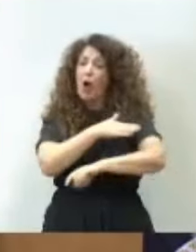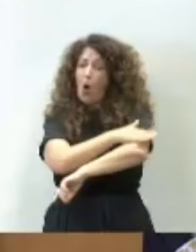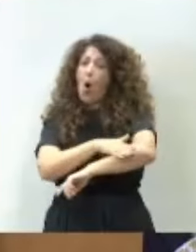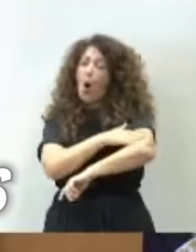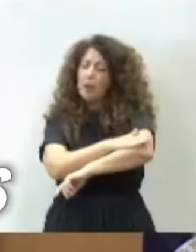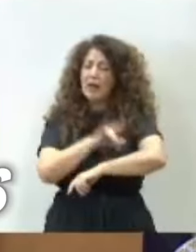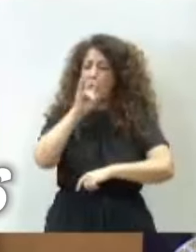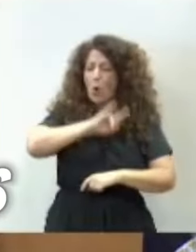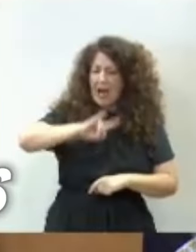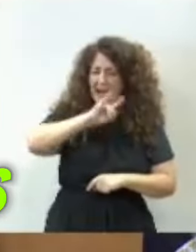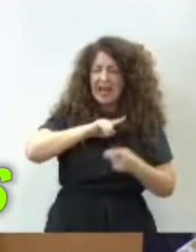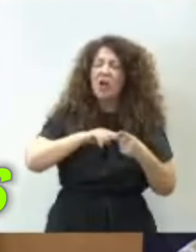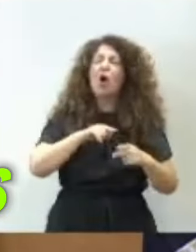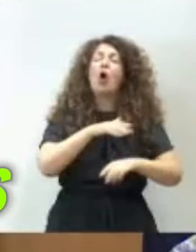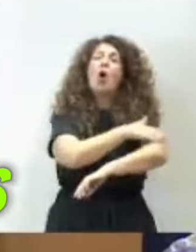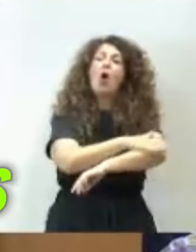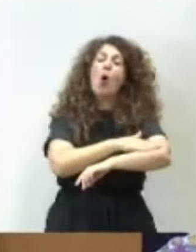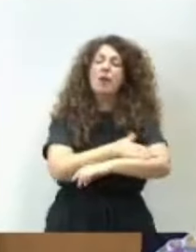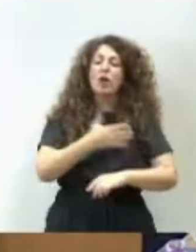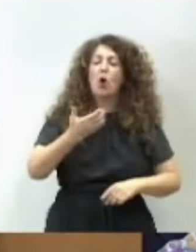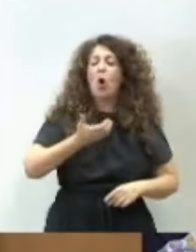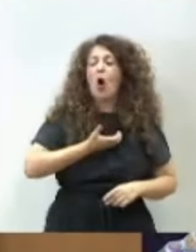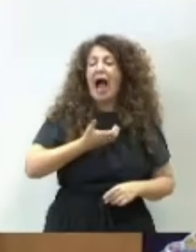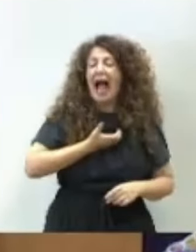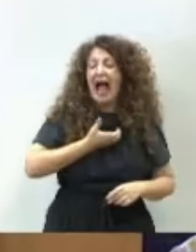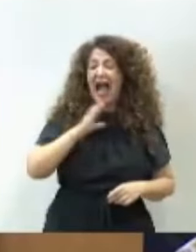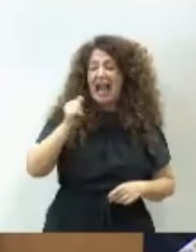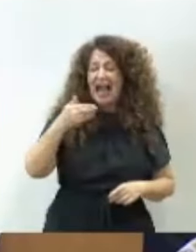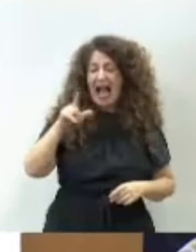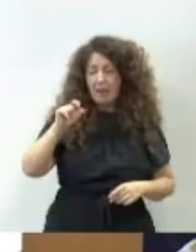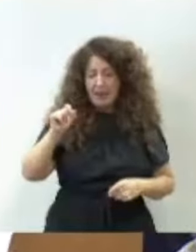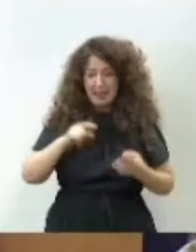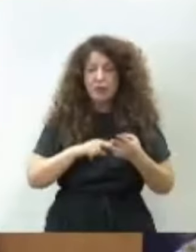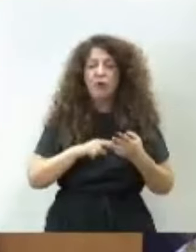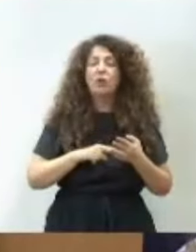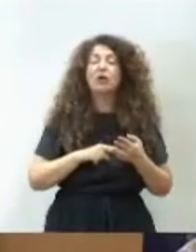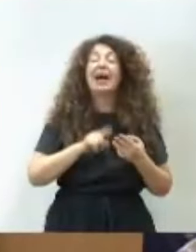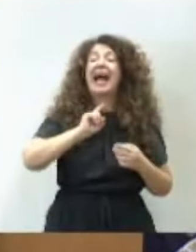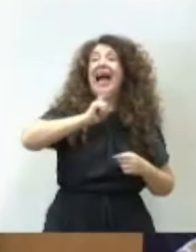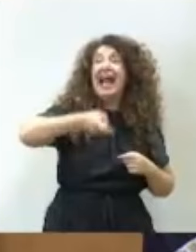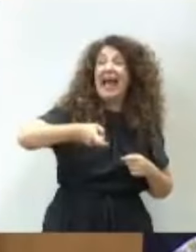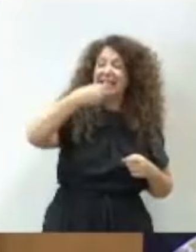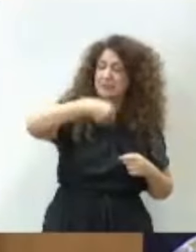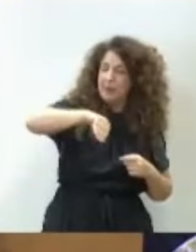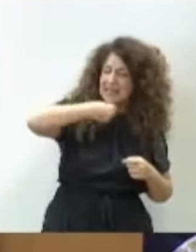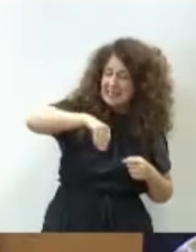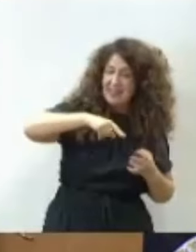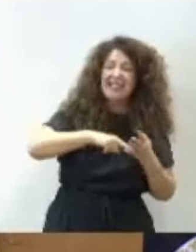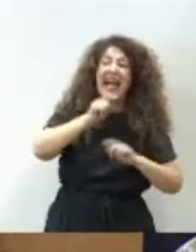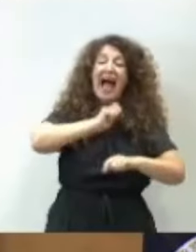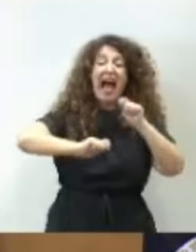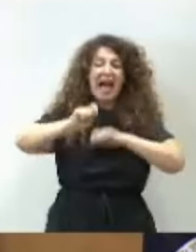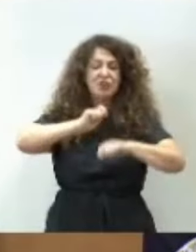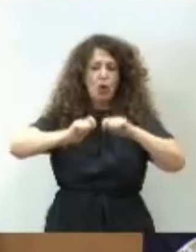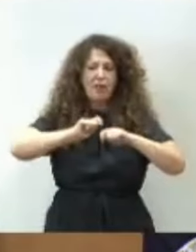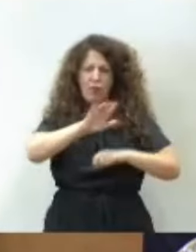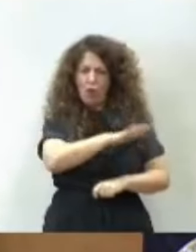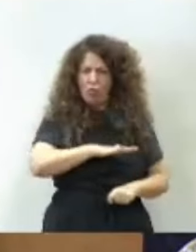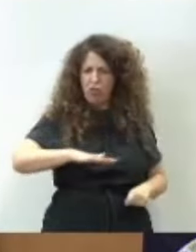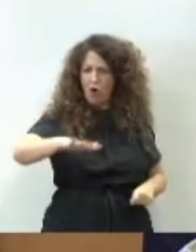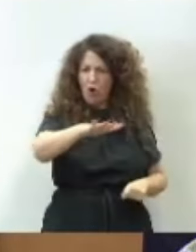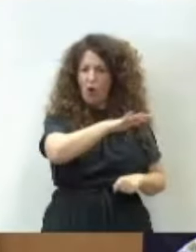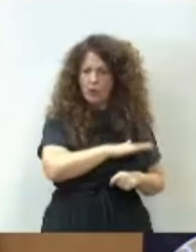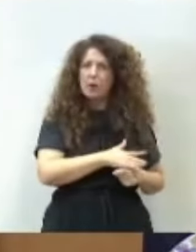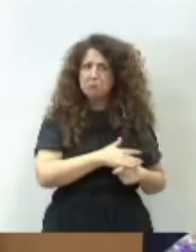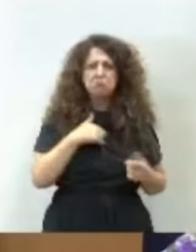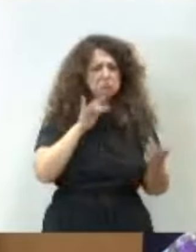Canarias, el Gobierno del Cabildo, los ayuntamientos, los expresidentes, el expresidente del Cabildo y las asociaciones locales. Y lo vamos a